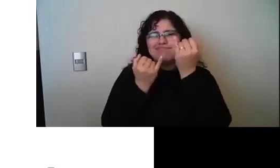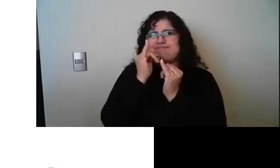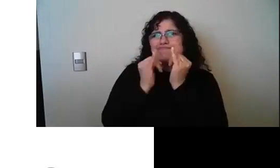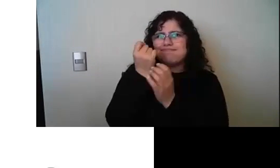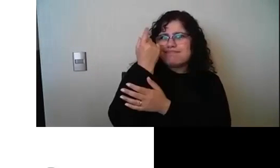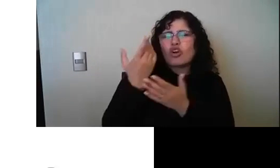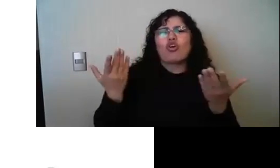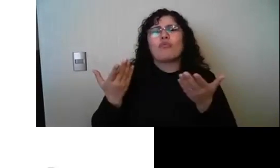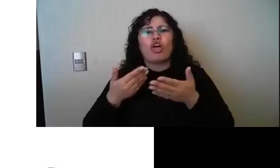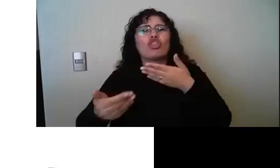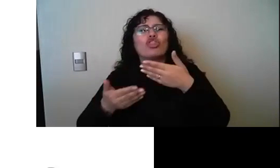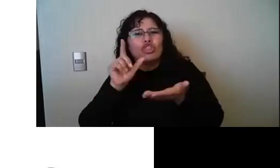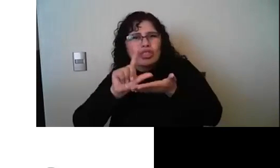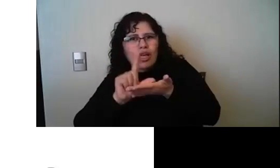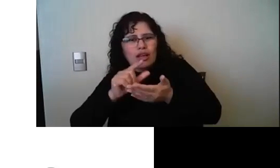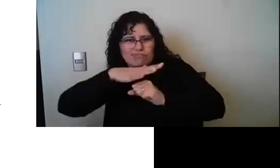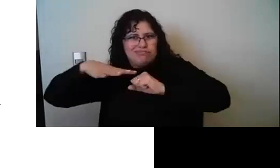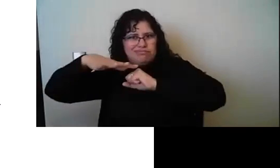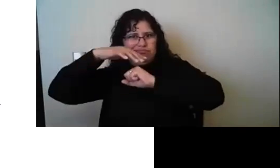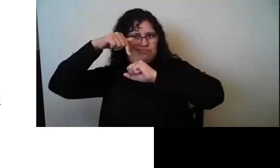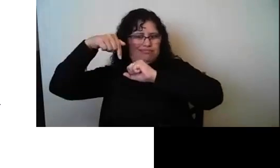que está recibiendo.